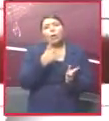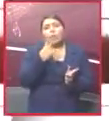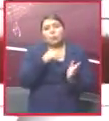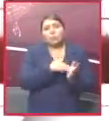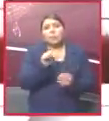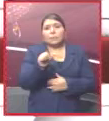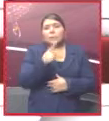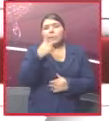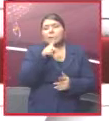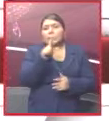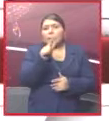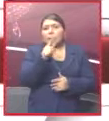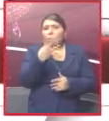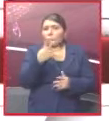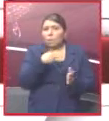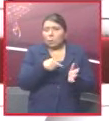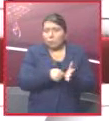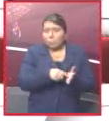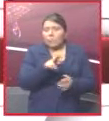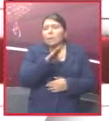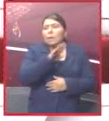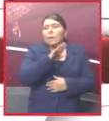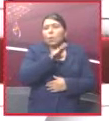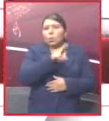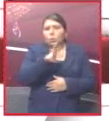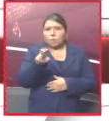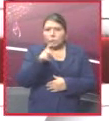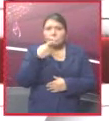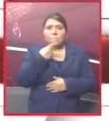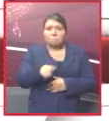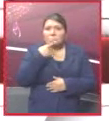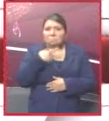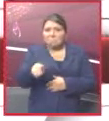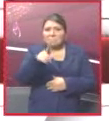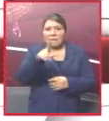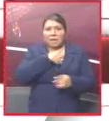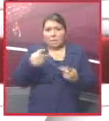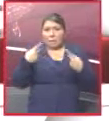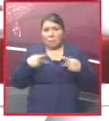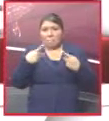74.800 quejas de la ciudadanía contra diversos servicios.